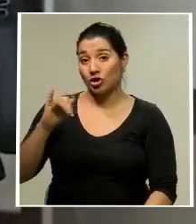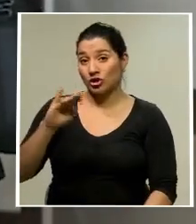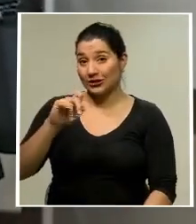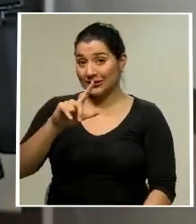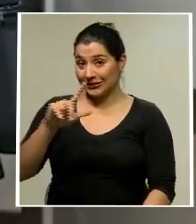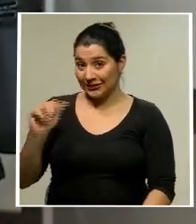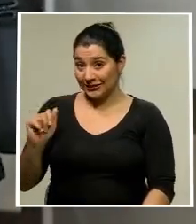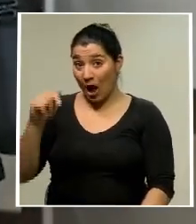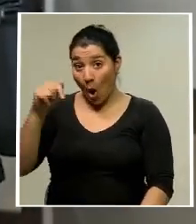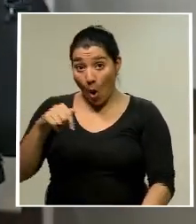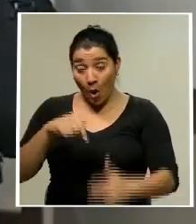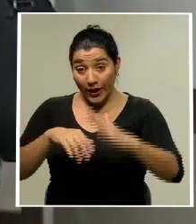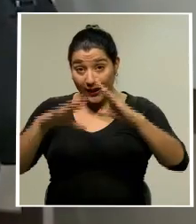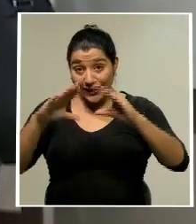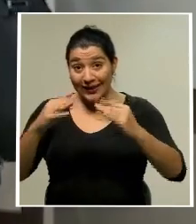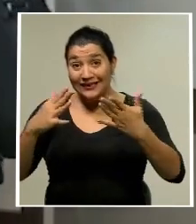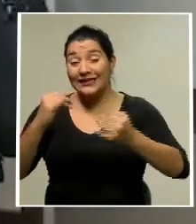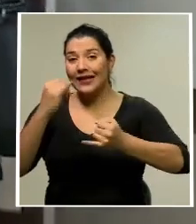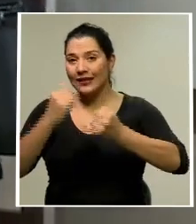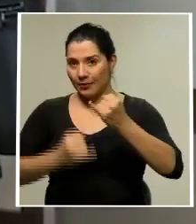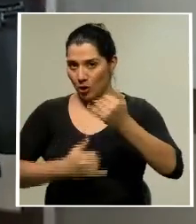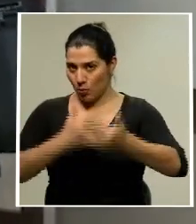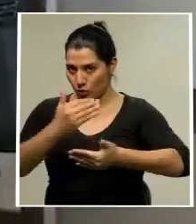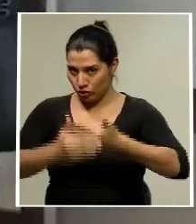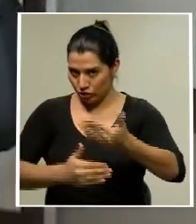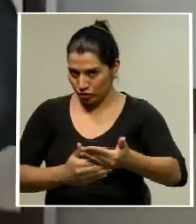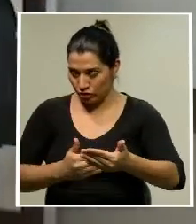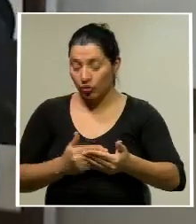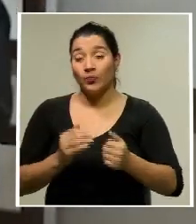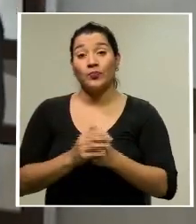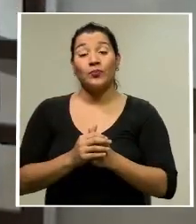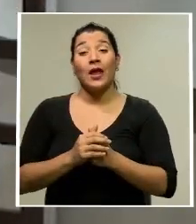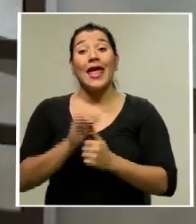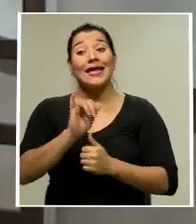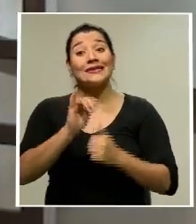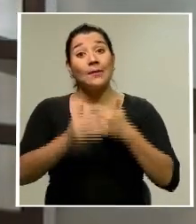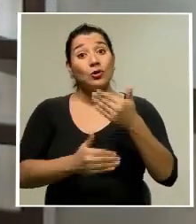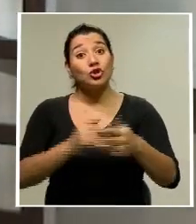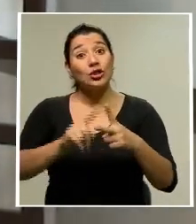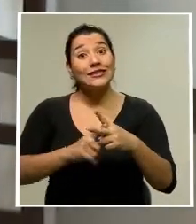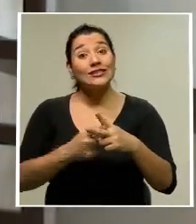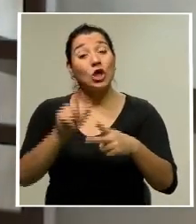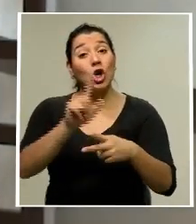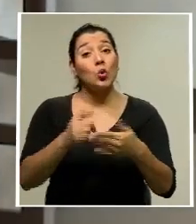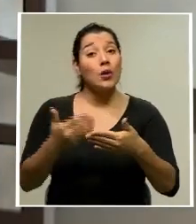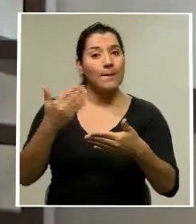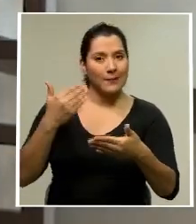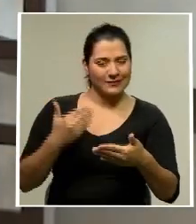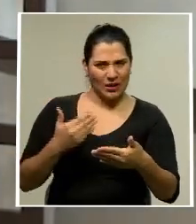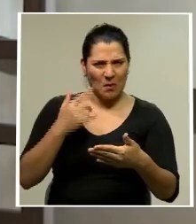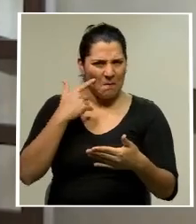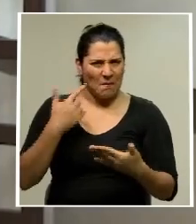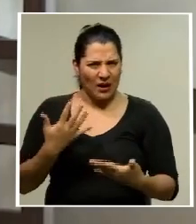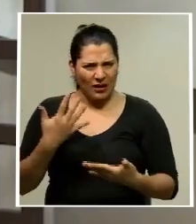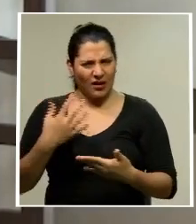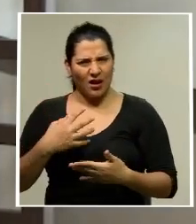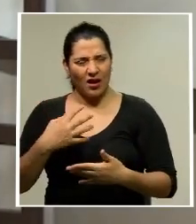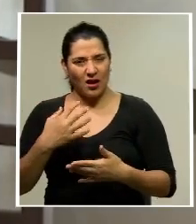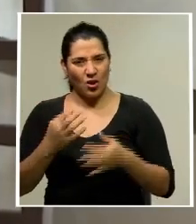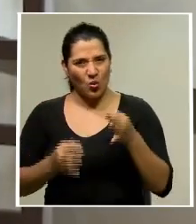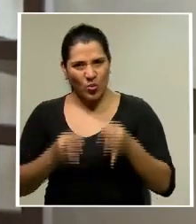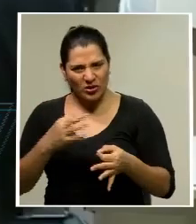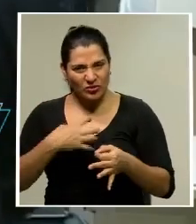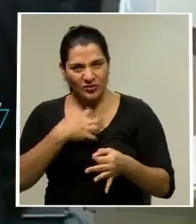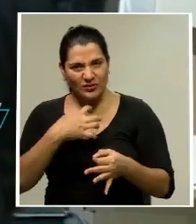emitirá la resolución de forma escrita en los próximos días. En el proceso que inició el pasado lunes se discutía modificar las medidas cautelares fijadas a